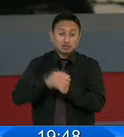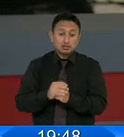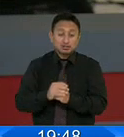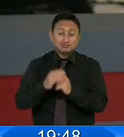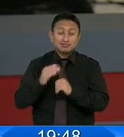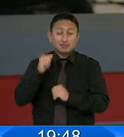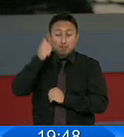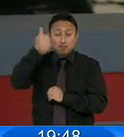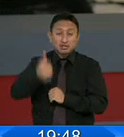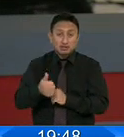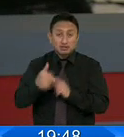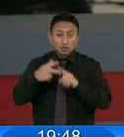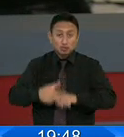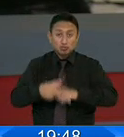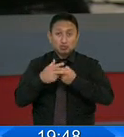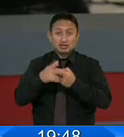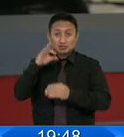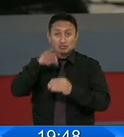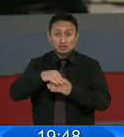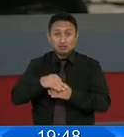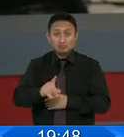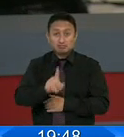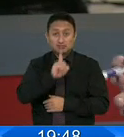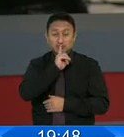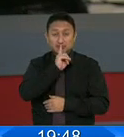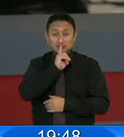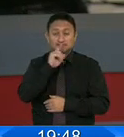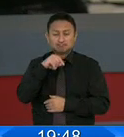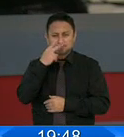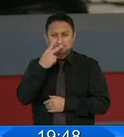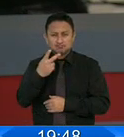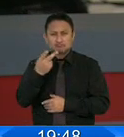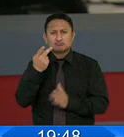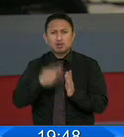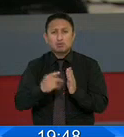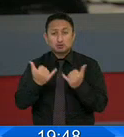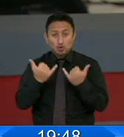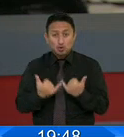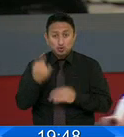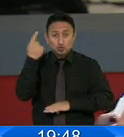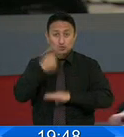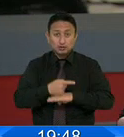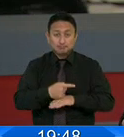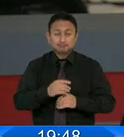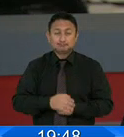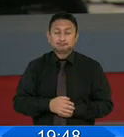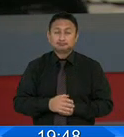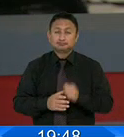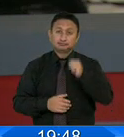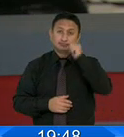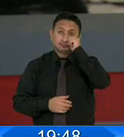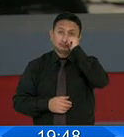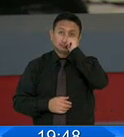del silencio electoral para el sufragio de la primera vuelta. Veamos lo que ha sido este cierre de los otros candidatos.